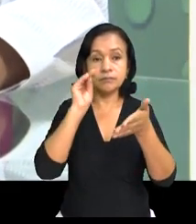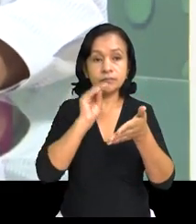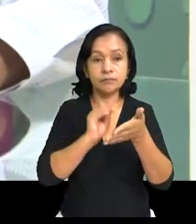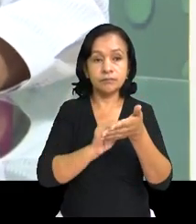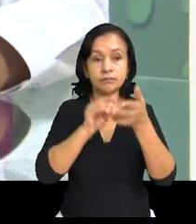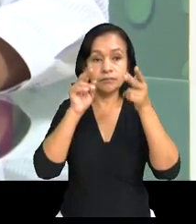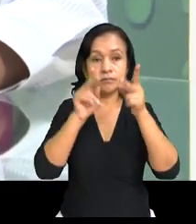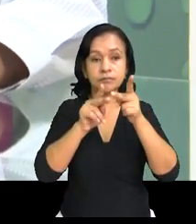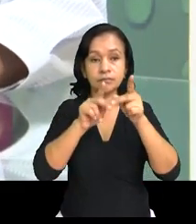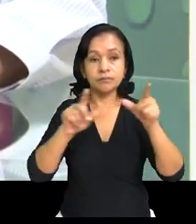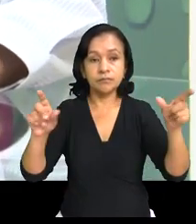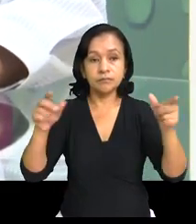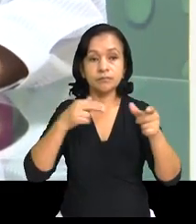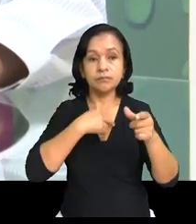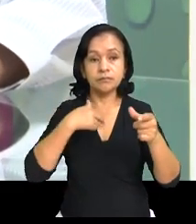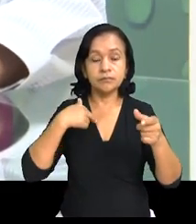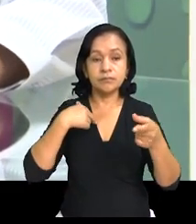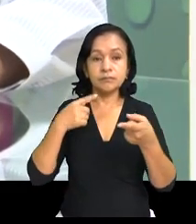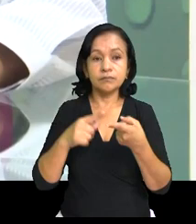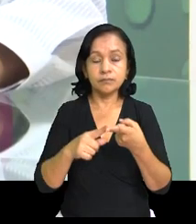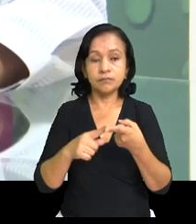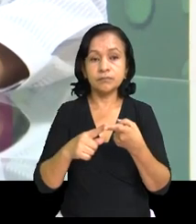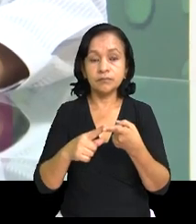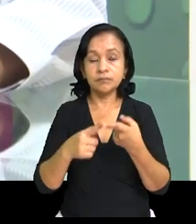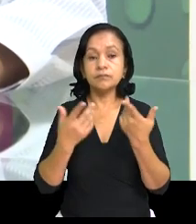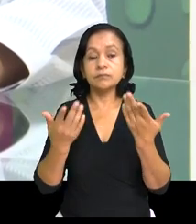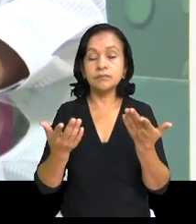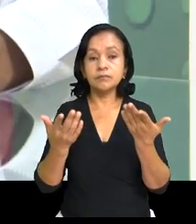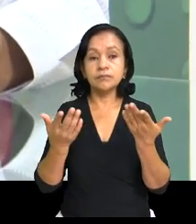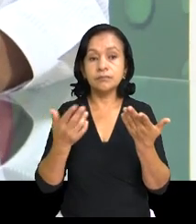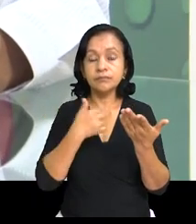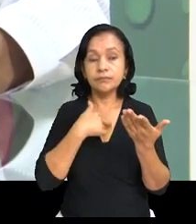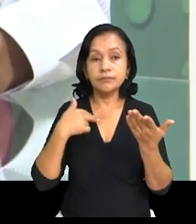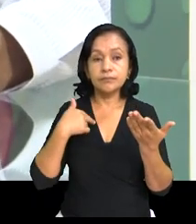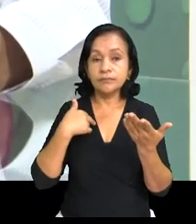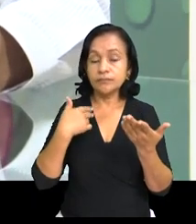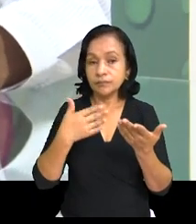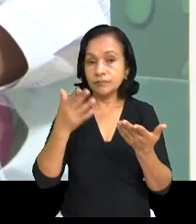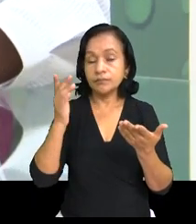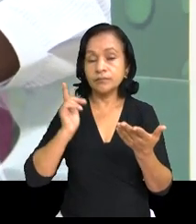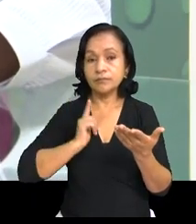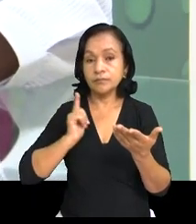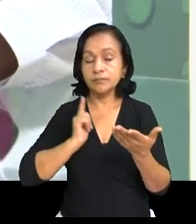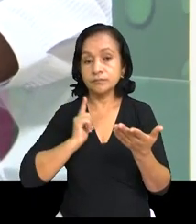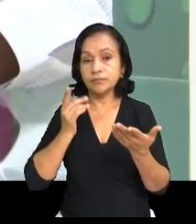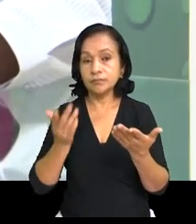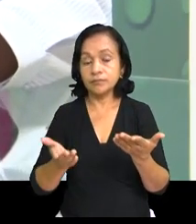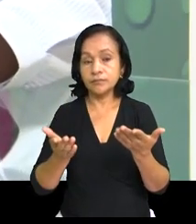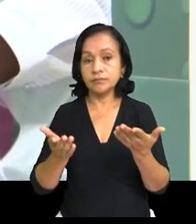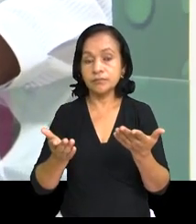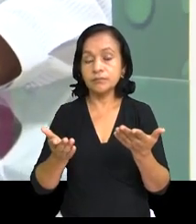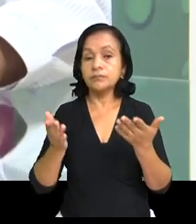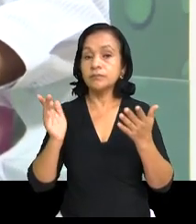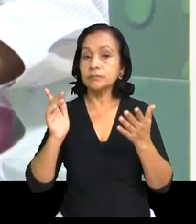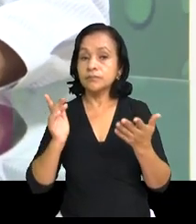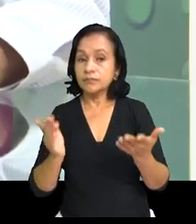plan, pero también nosotros vamos a, con estos insumos, vamos a poder tener nuestro plan